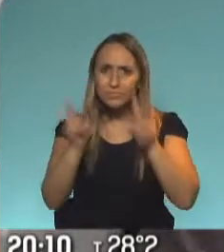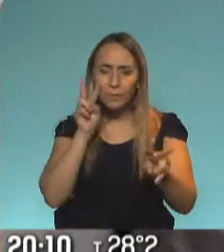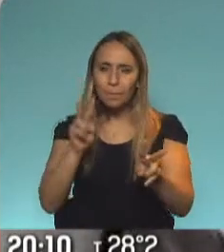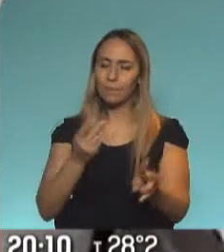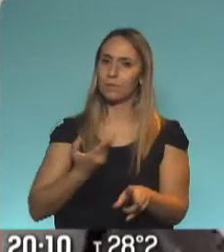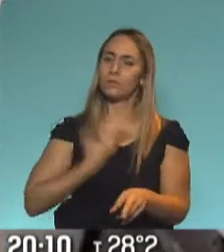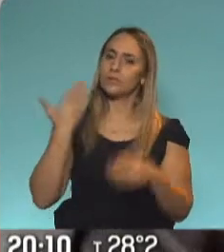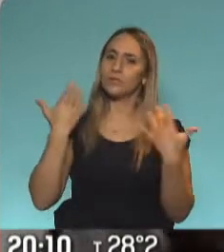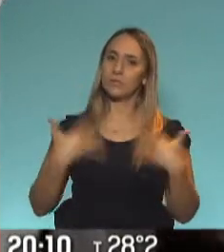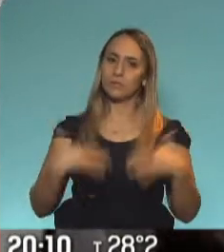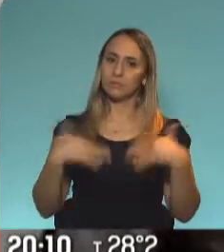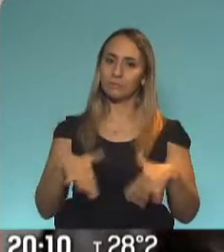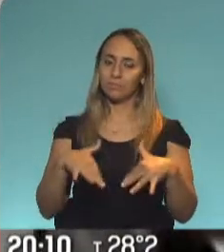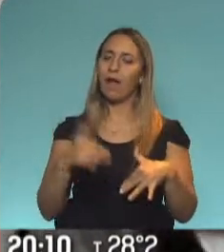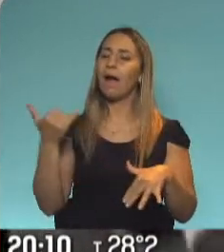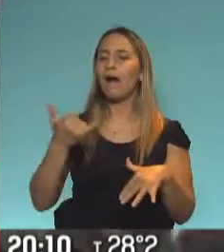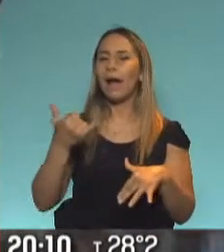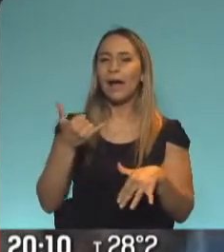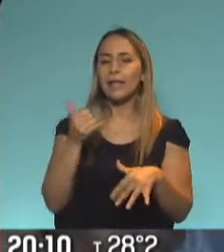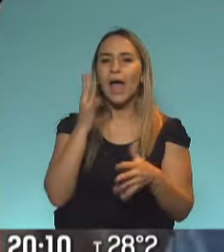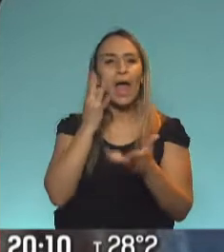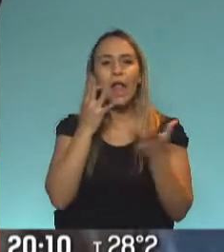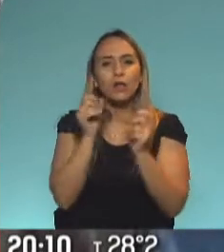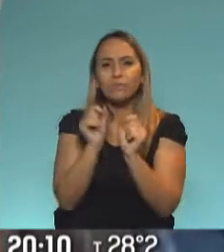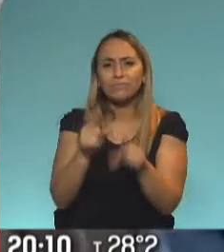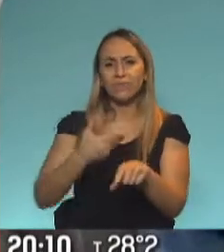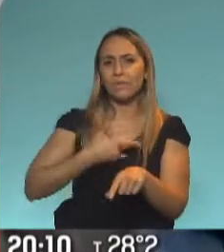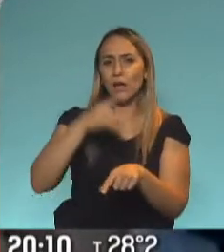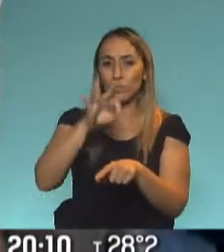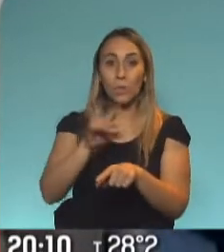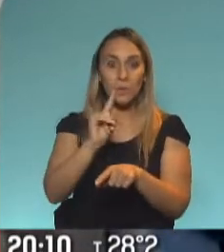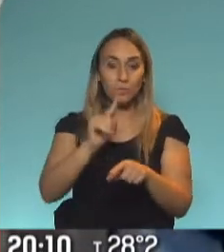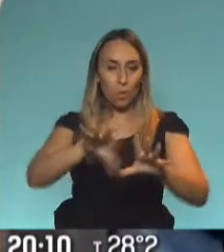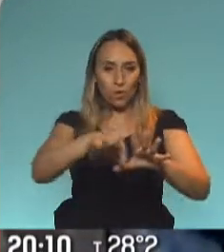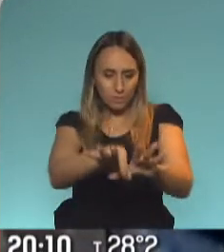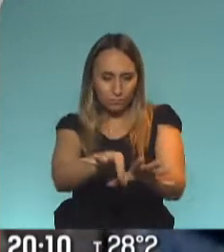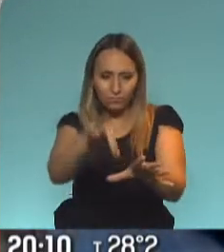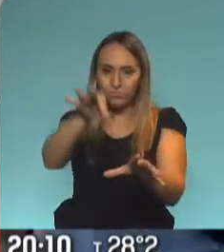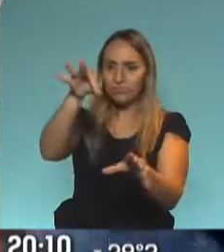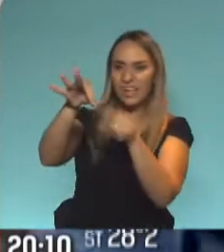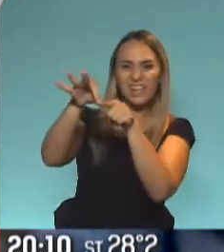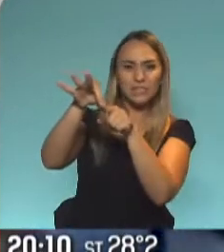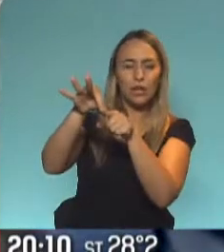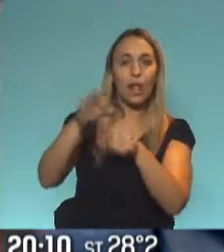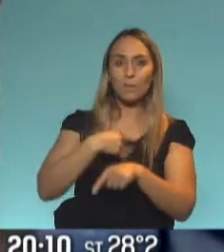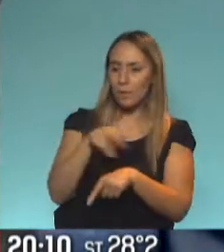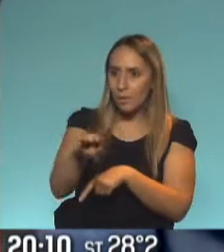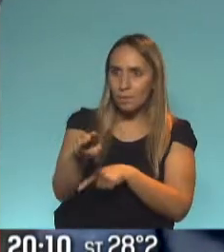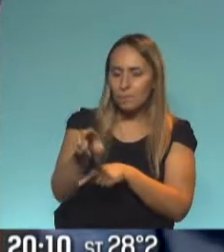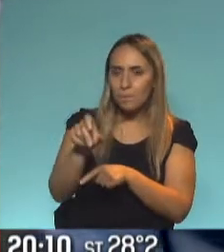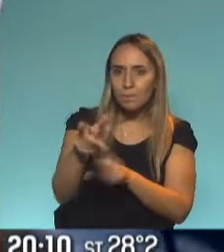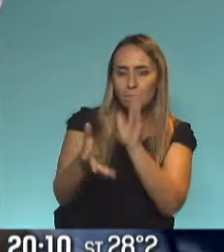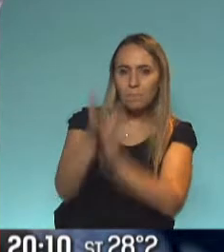un rastro de Facundo. Eso que sacaban de ese bolso, ese souvenir, que rápidamente la mamá de Facundo dijo: era de